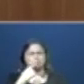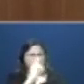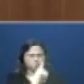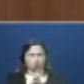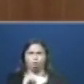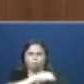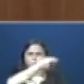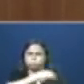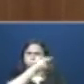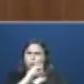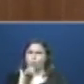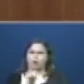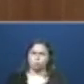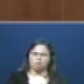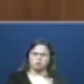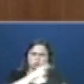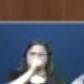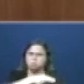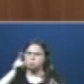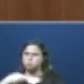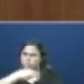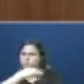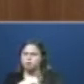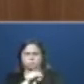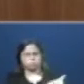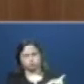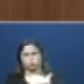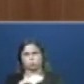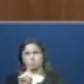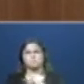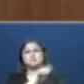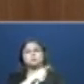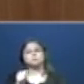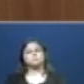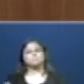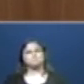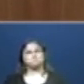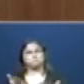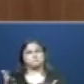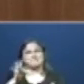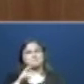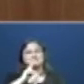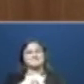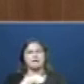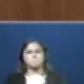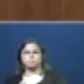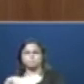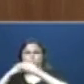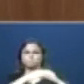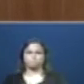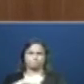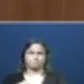municipio ni de ninguna entidad local menor el impulso de las llamadas mancomunidades de interés